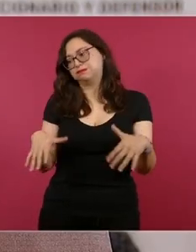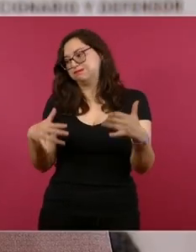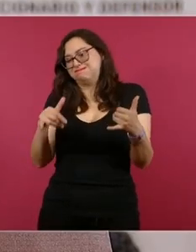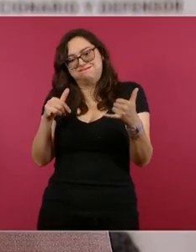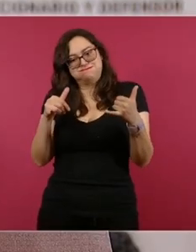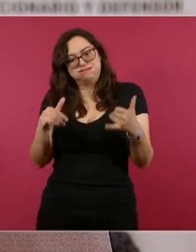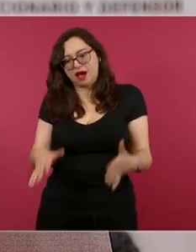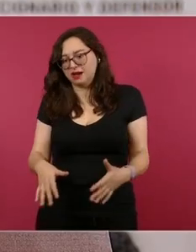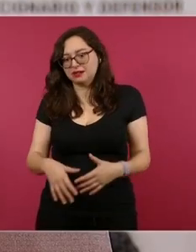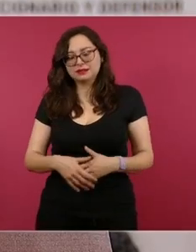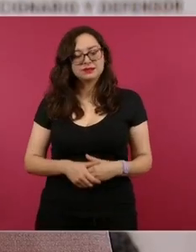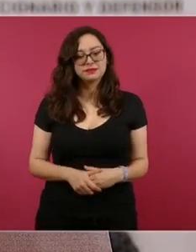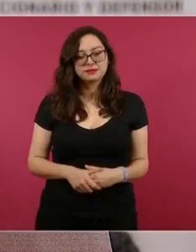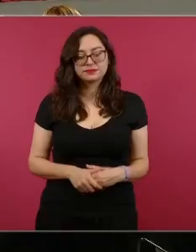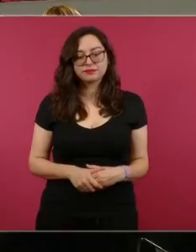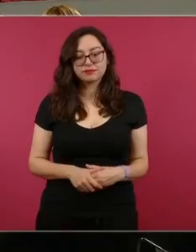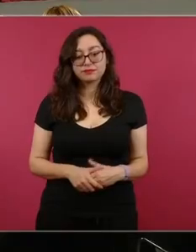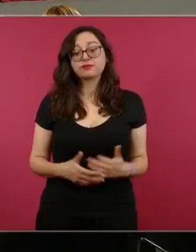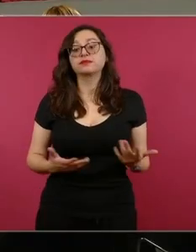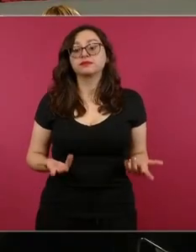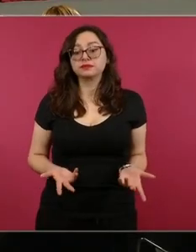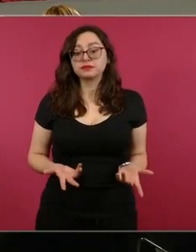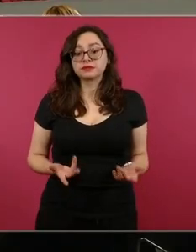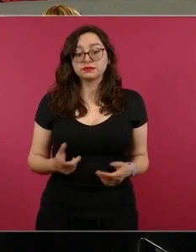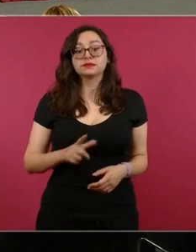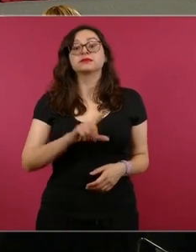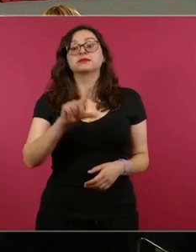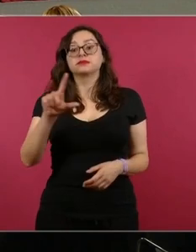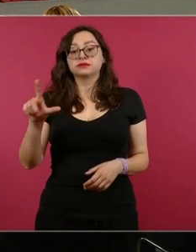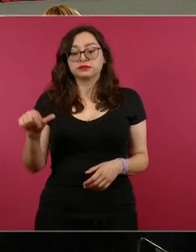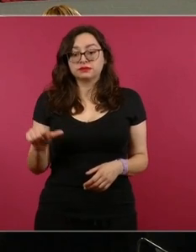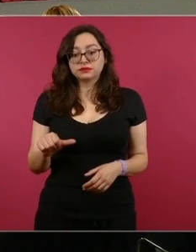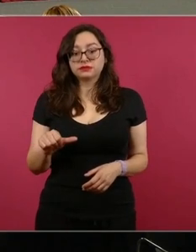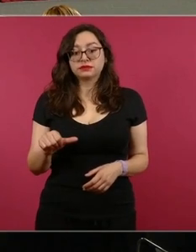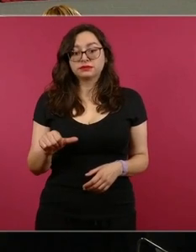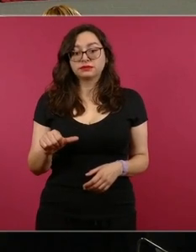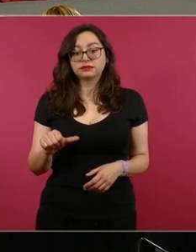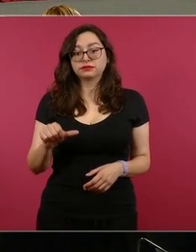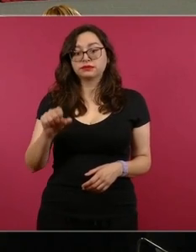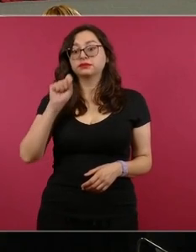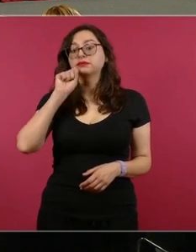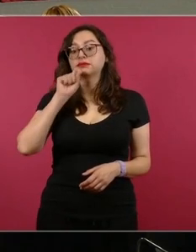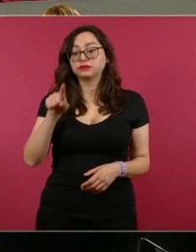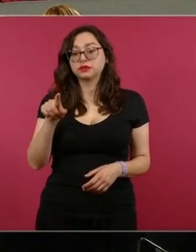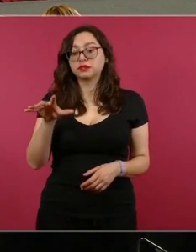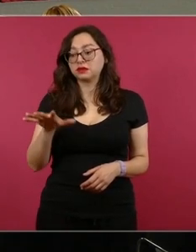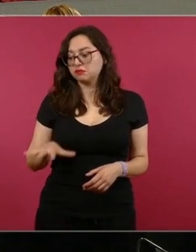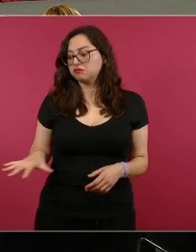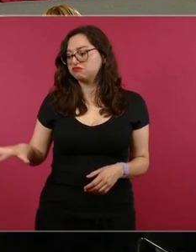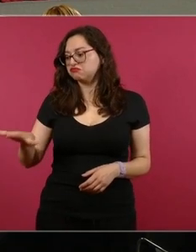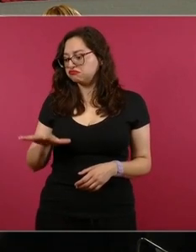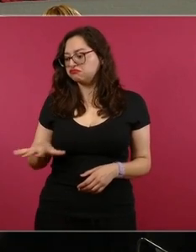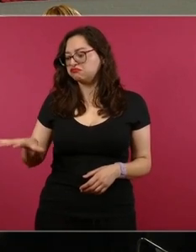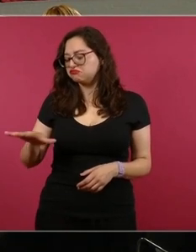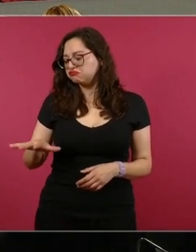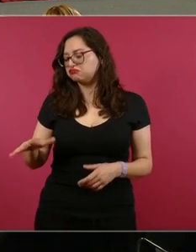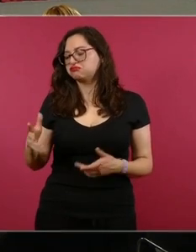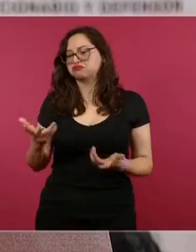esfuerzos. Posteriormente nos encomendó a sí mismo en la misma región, estábamos trabajando